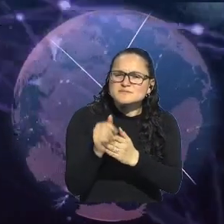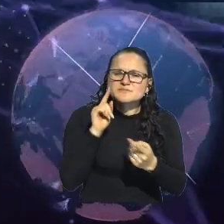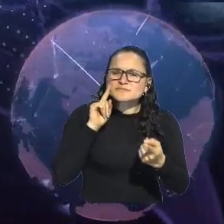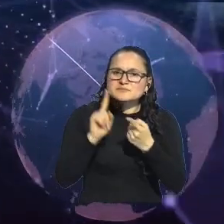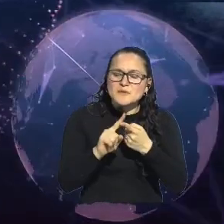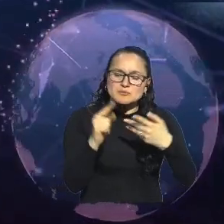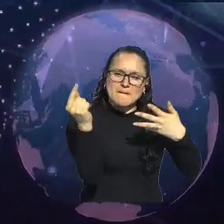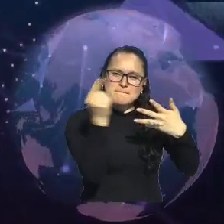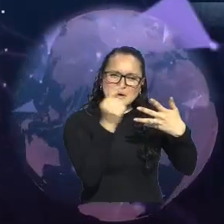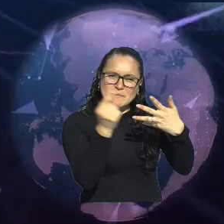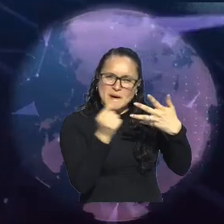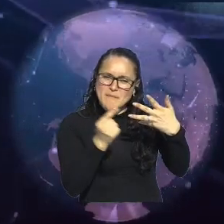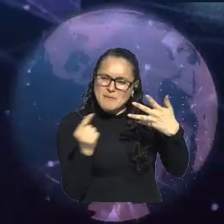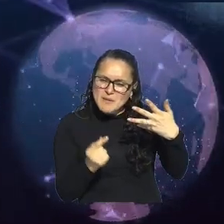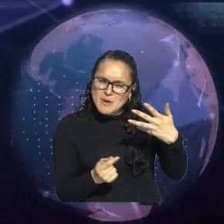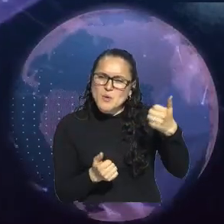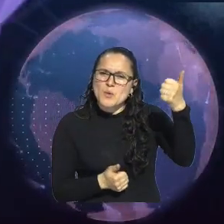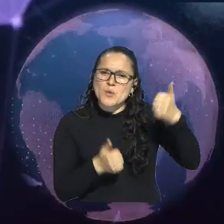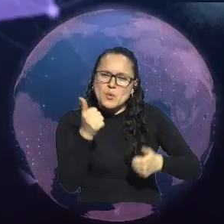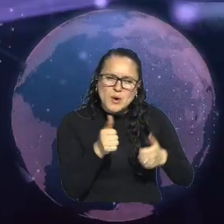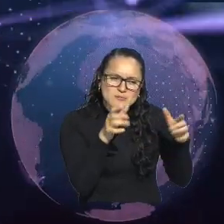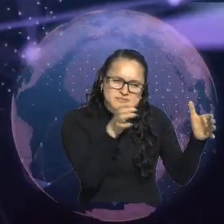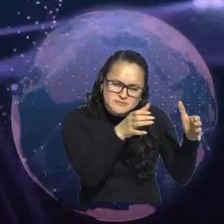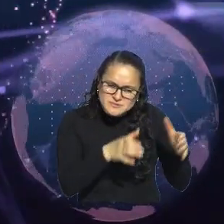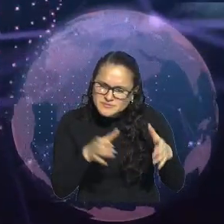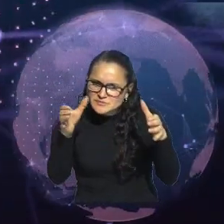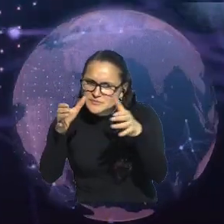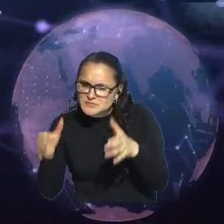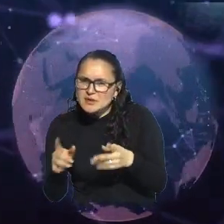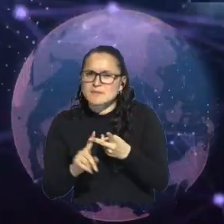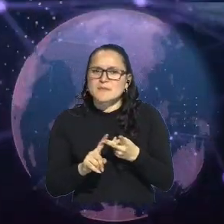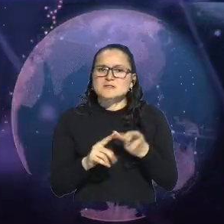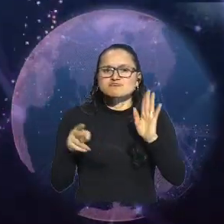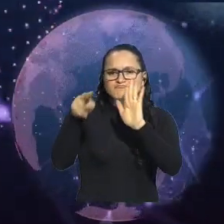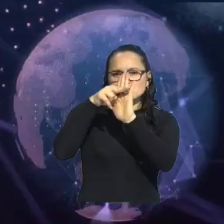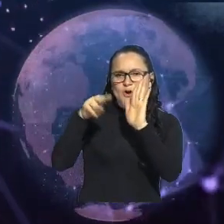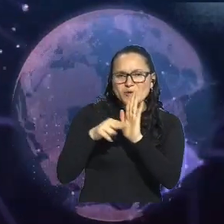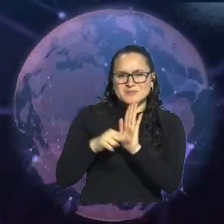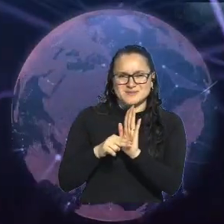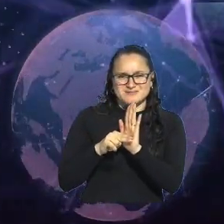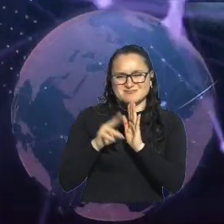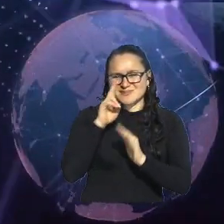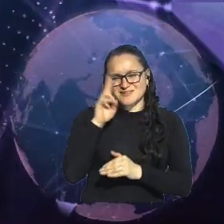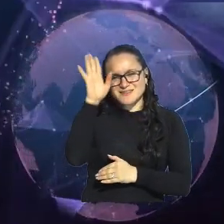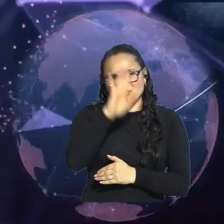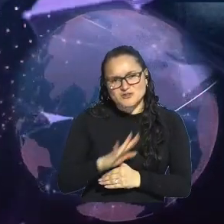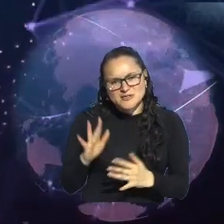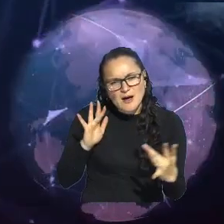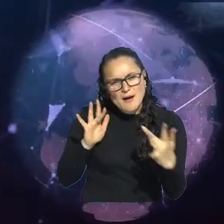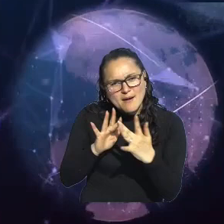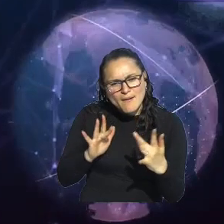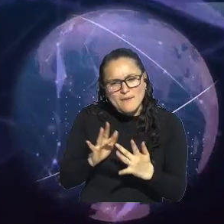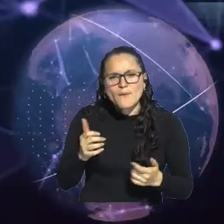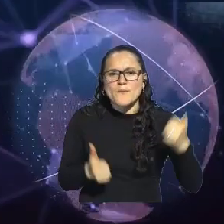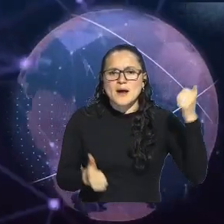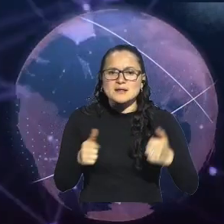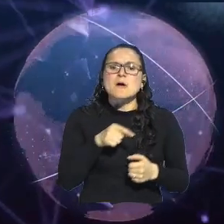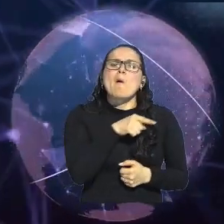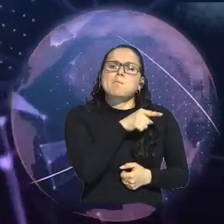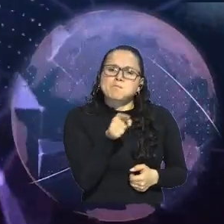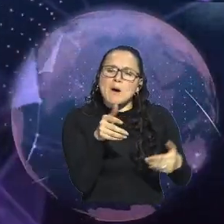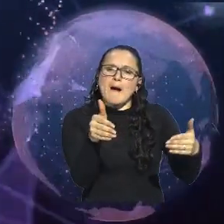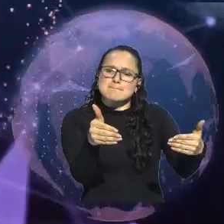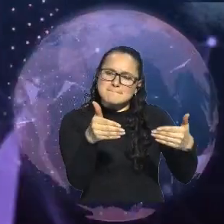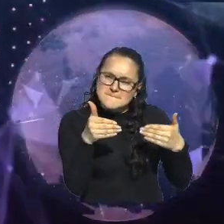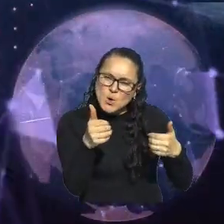agentes involucrados la relación de las principales normas nacionales aplicables los tipos de barreras existentes incluyendo